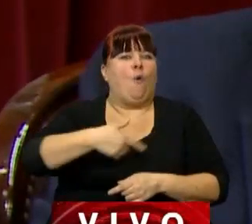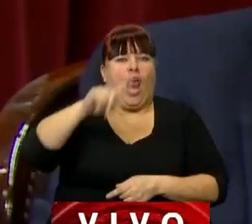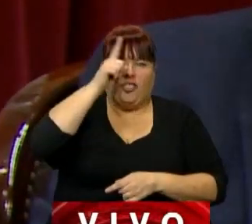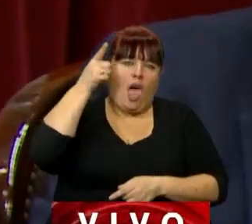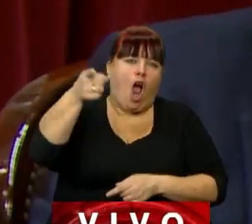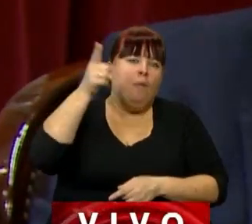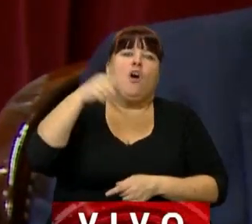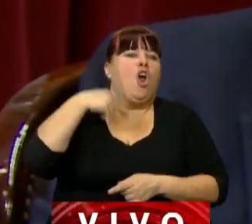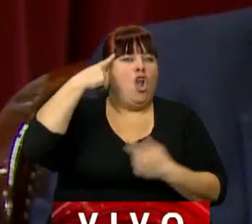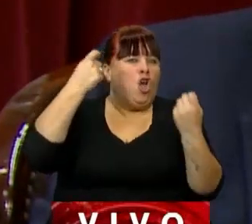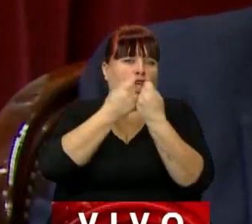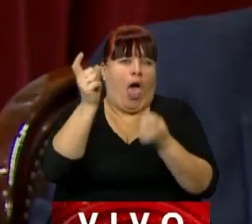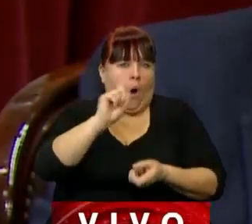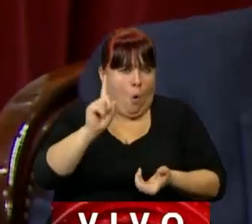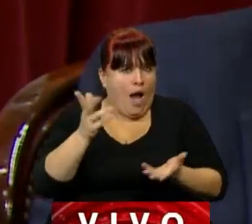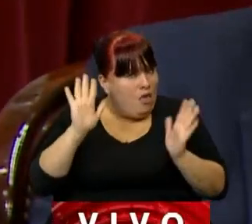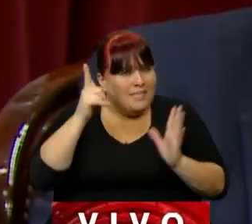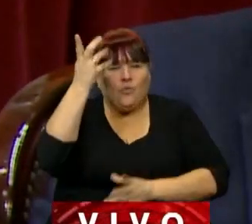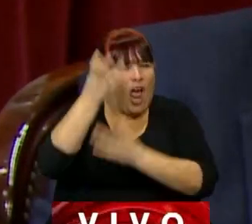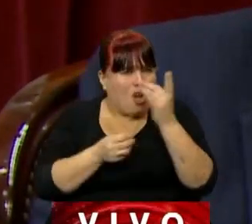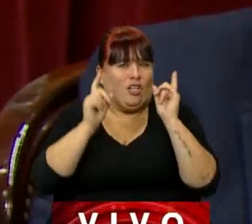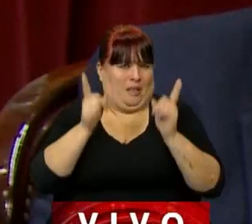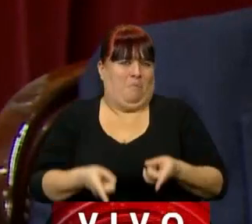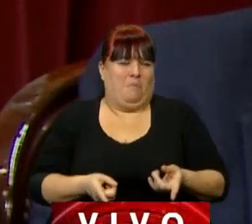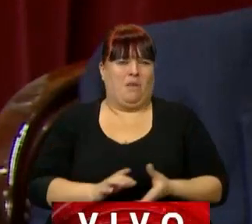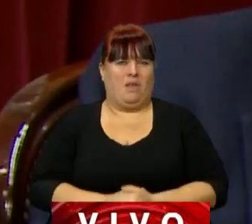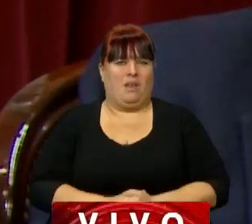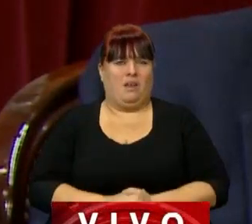nacional porque no compartimos la idea, lo cual es un error también.